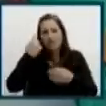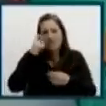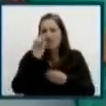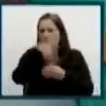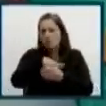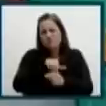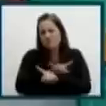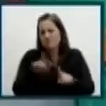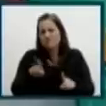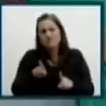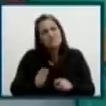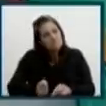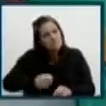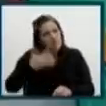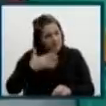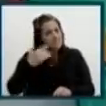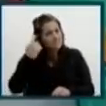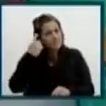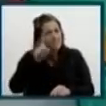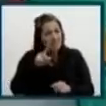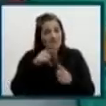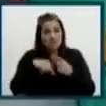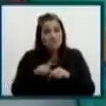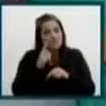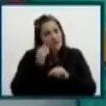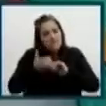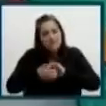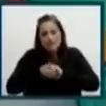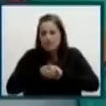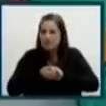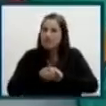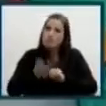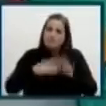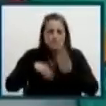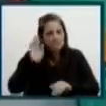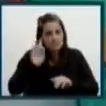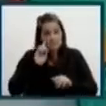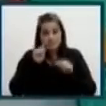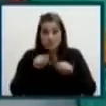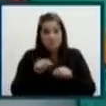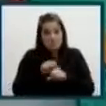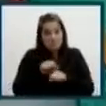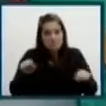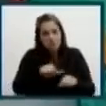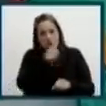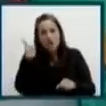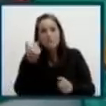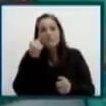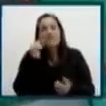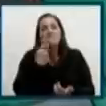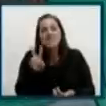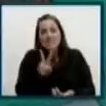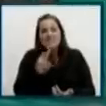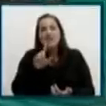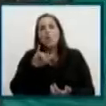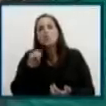votos, ¿entendés? Sí. Y que la fraternidad estuviera por encima de todo. Creo que se logró, creo que hacia Virginia y hacia Lucía,